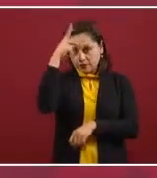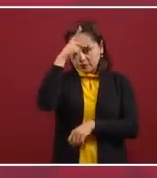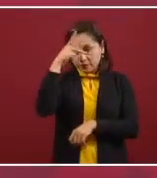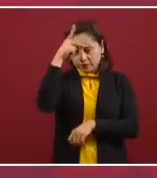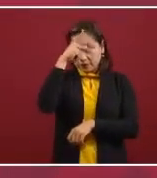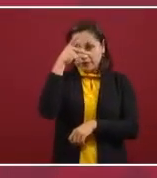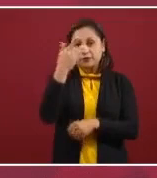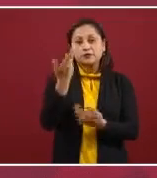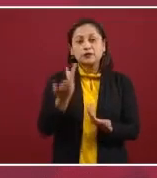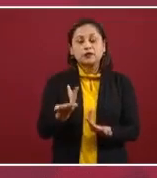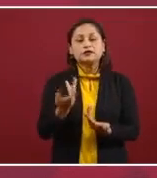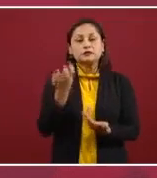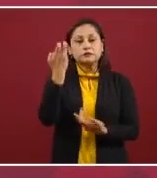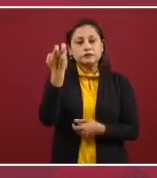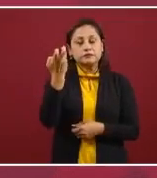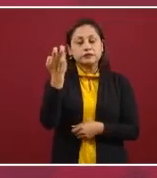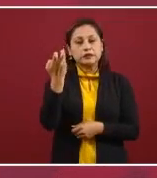responsable de